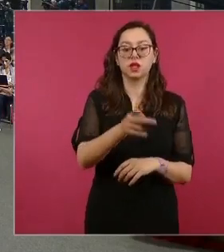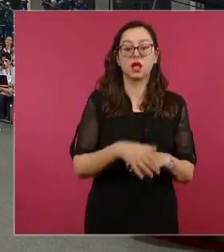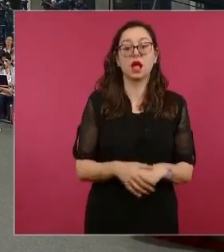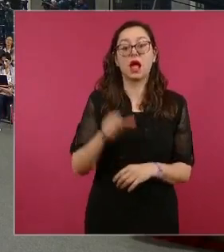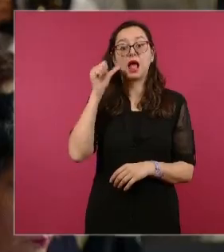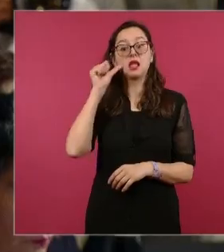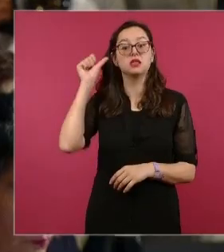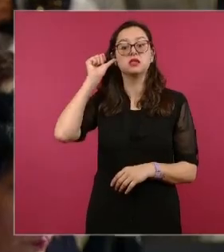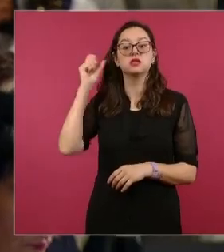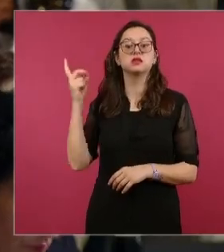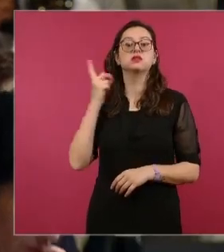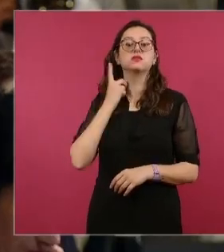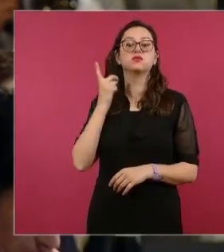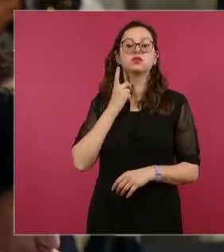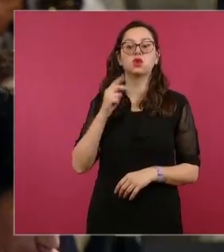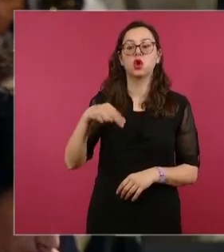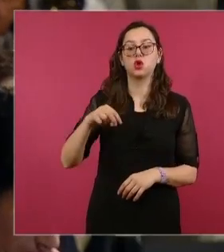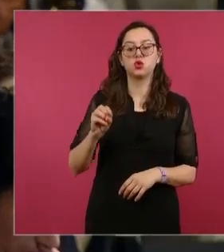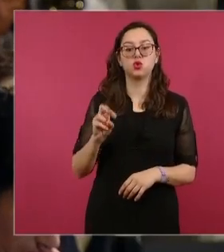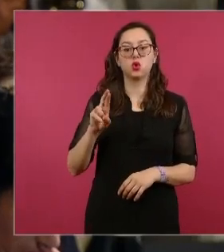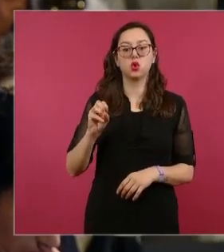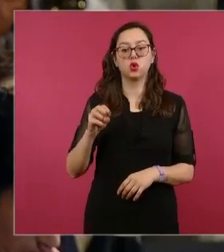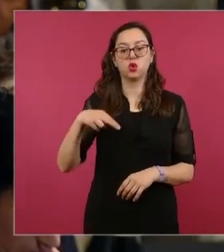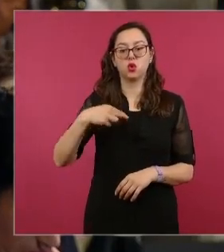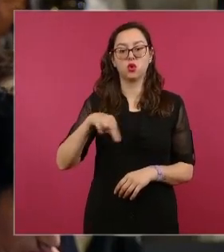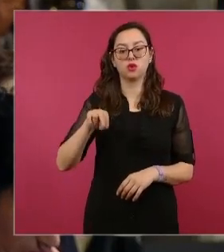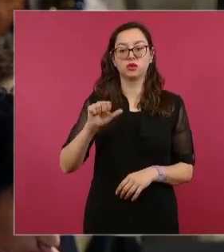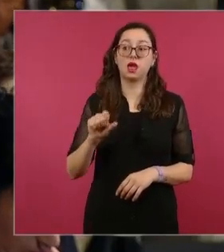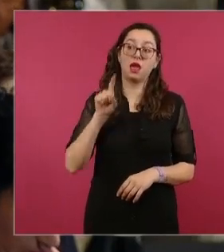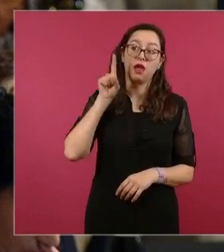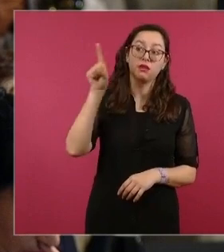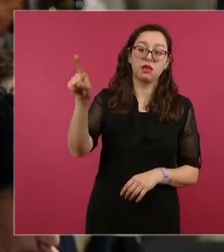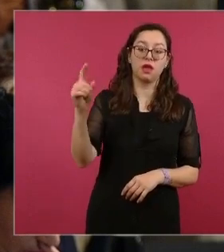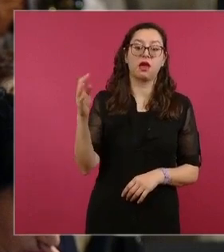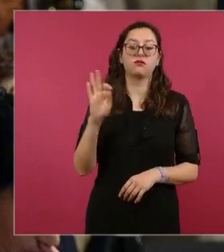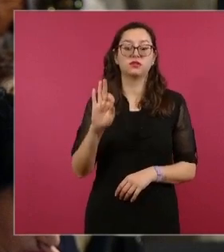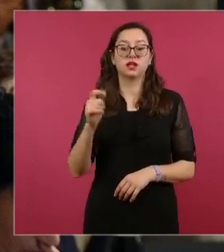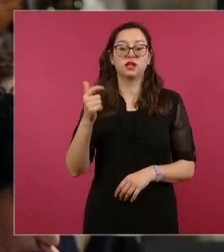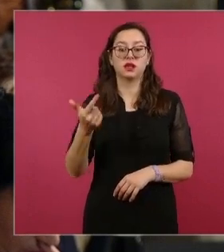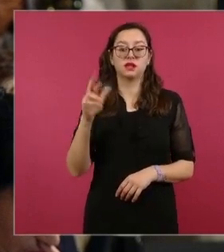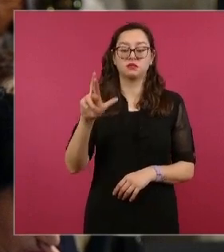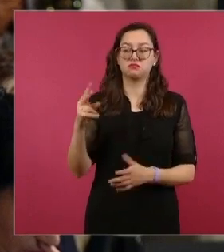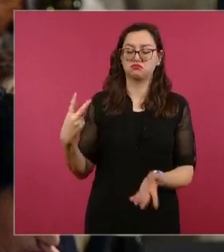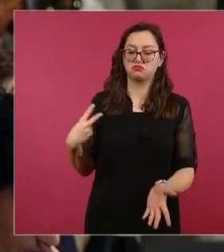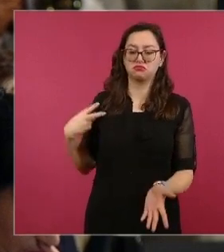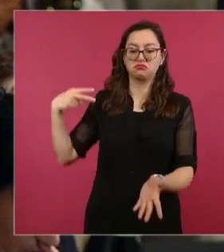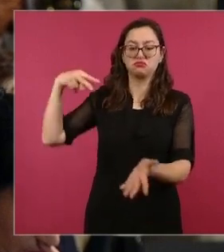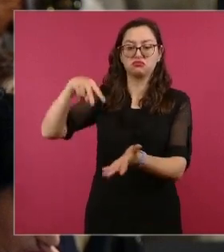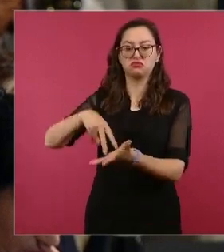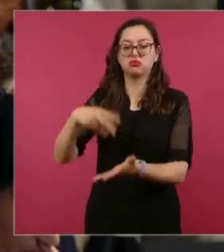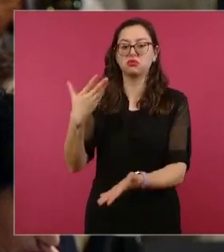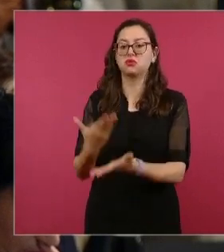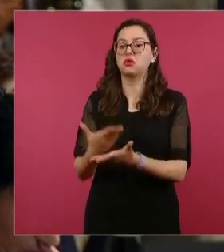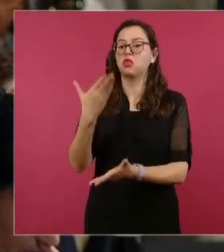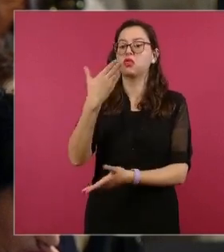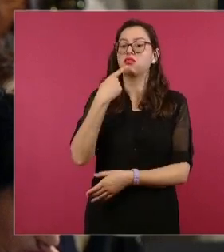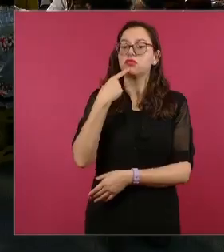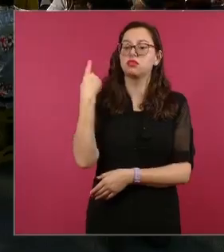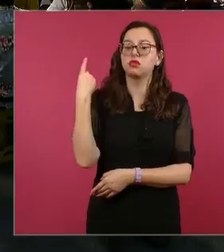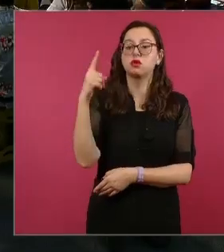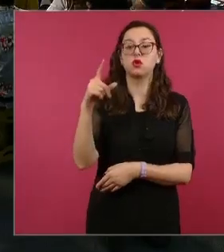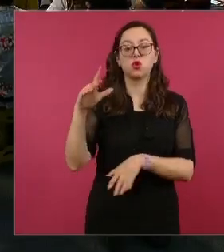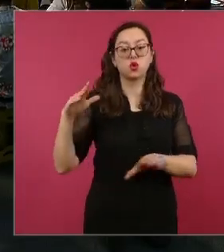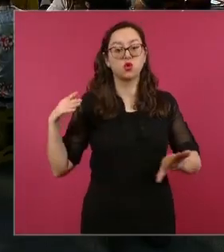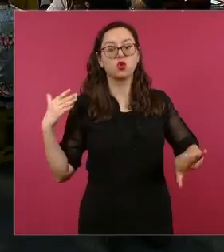diputado Noroña se presentó en la Fiscalía General de la República a interponer una denuncia penal en